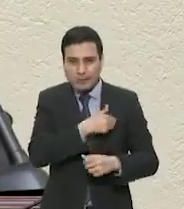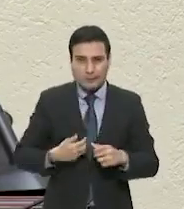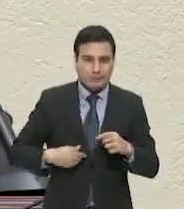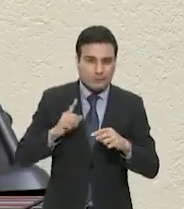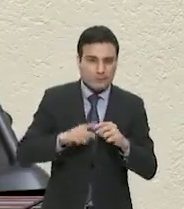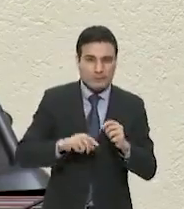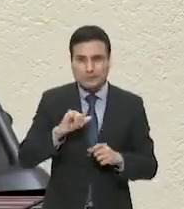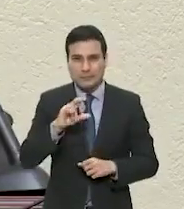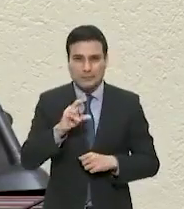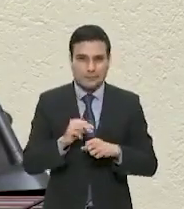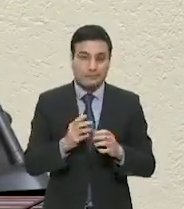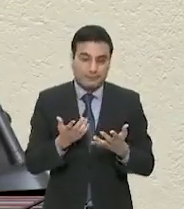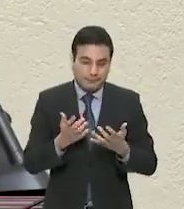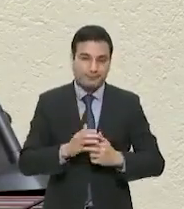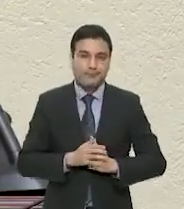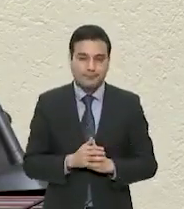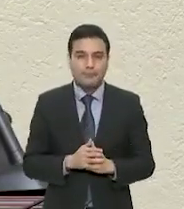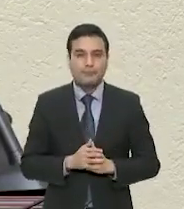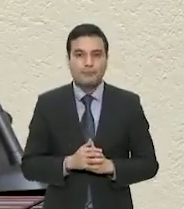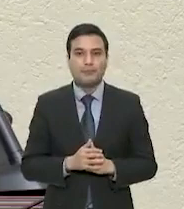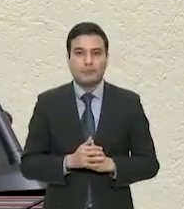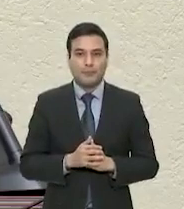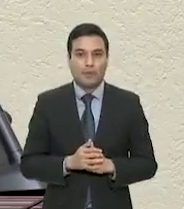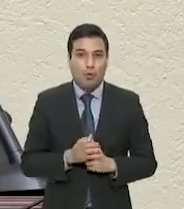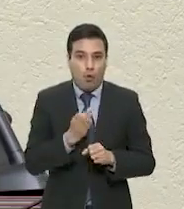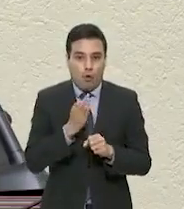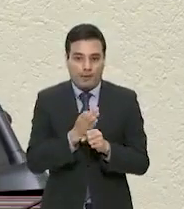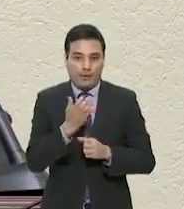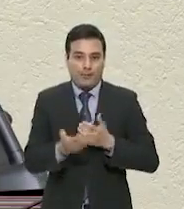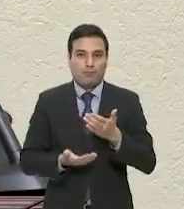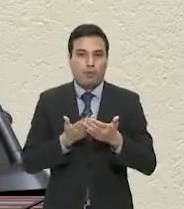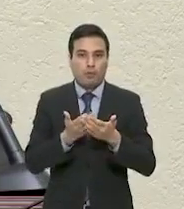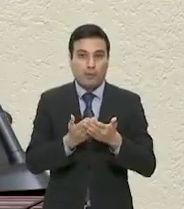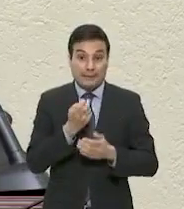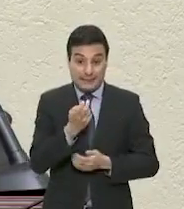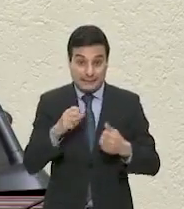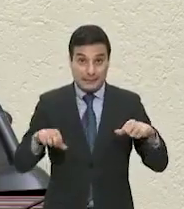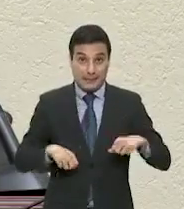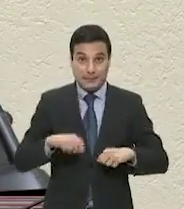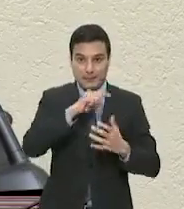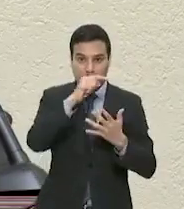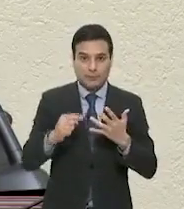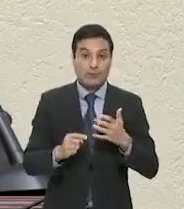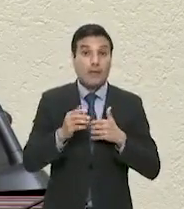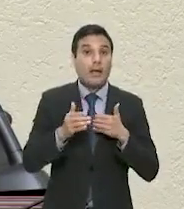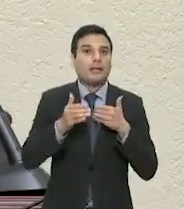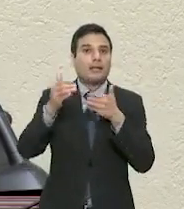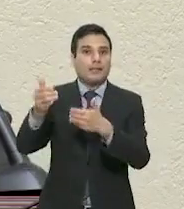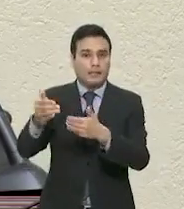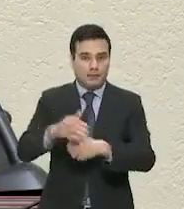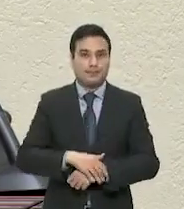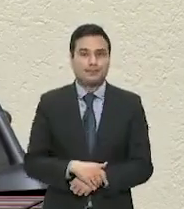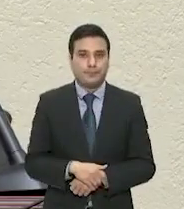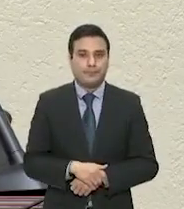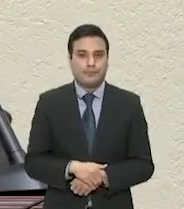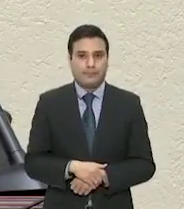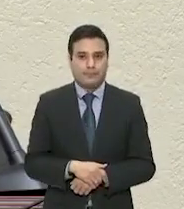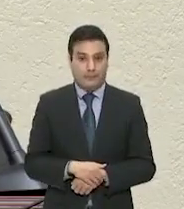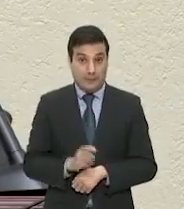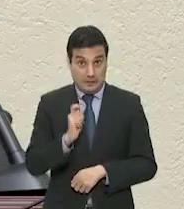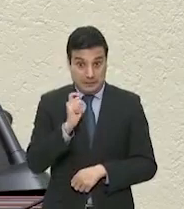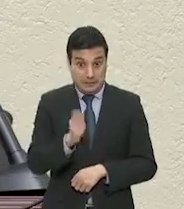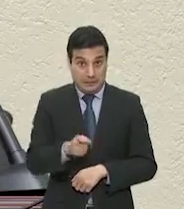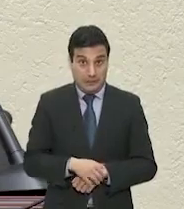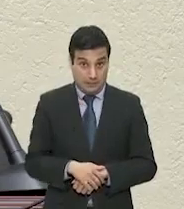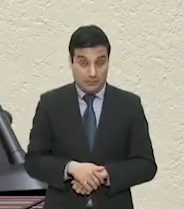hasta entonces lo que está planteando es posponer estas actividades que quede muy claro no se trata de una suspensión